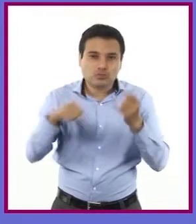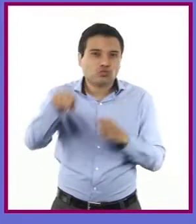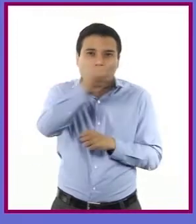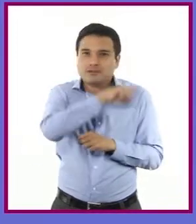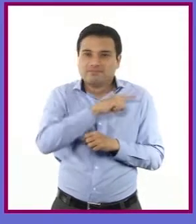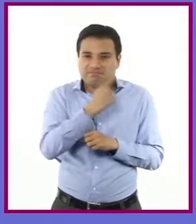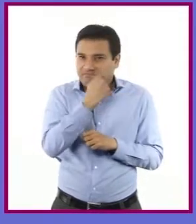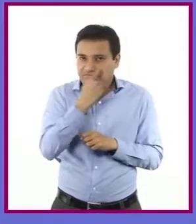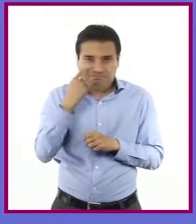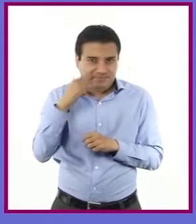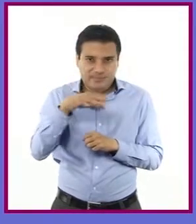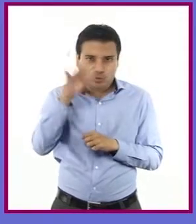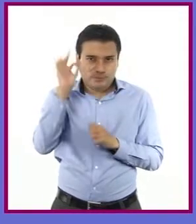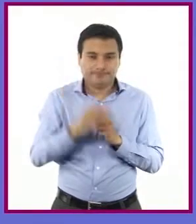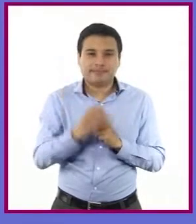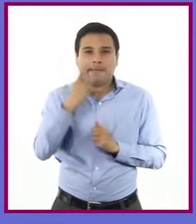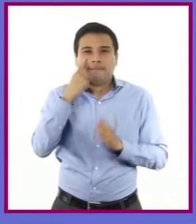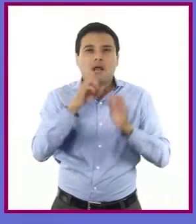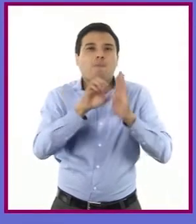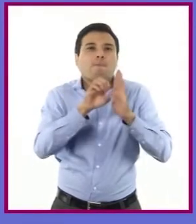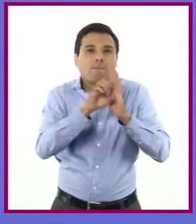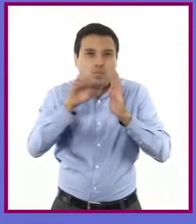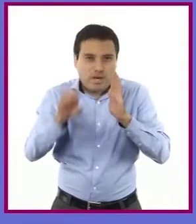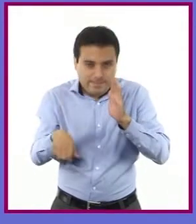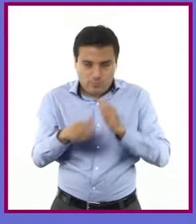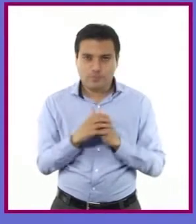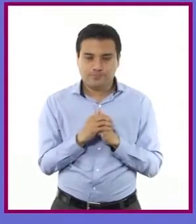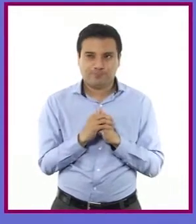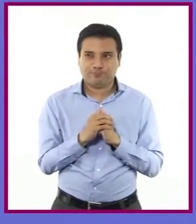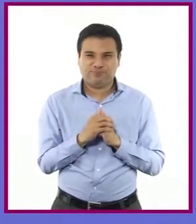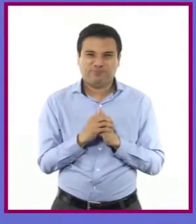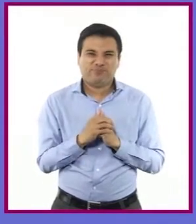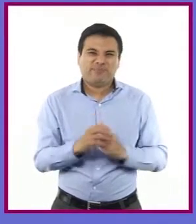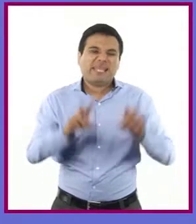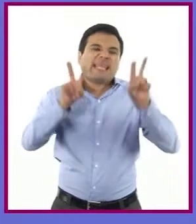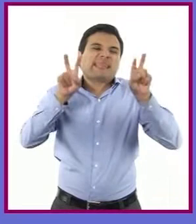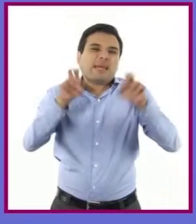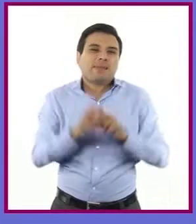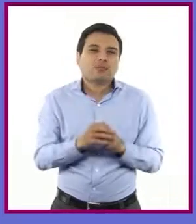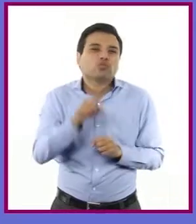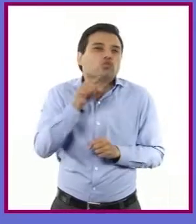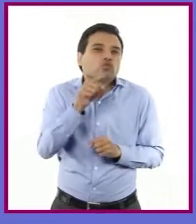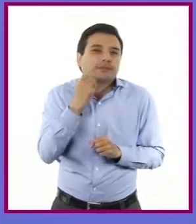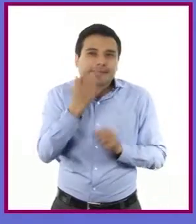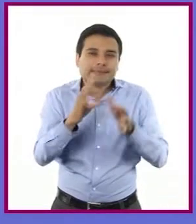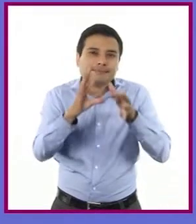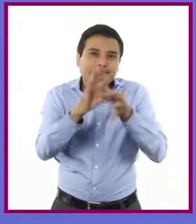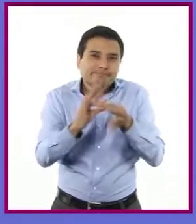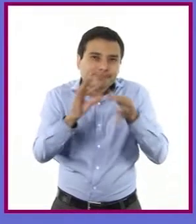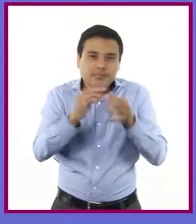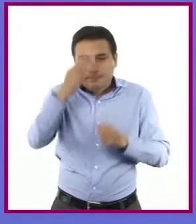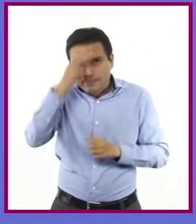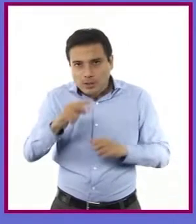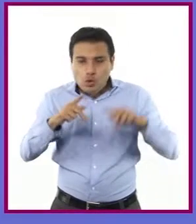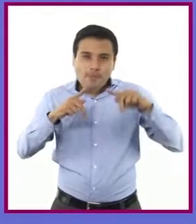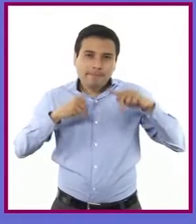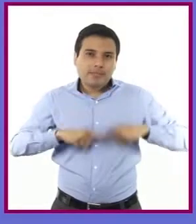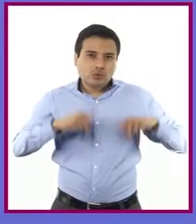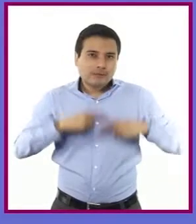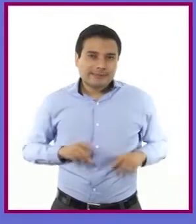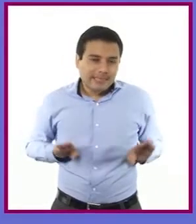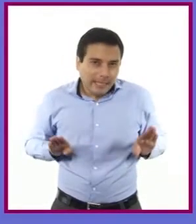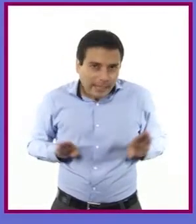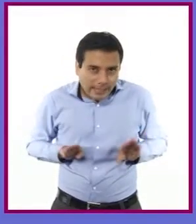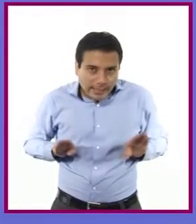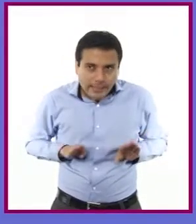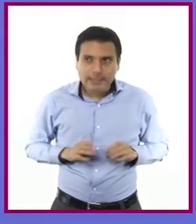cómo. Supongamos que quieres describir y hablar de las personas que habitan en la República Mexicana y